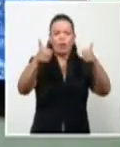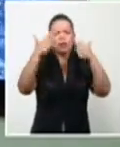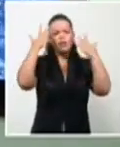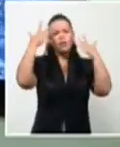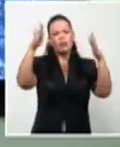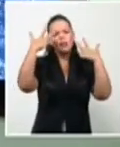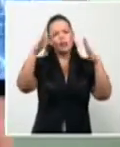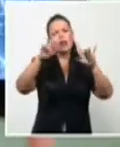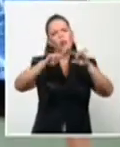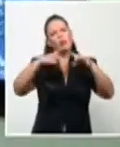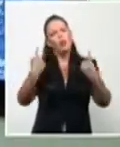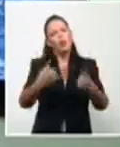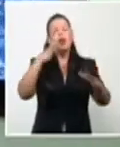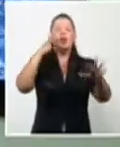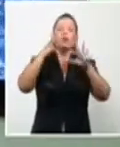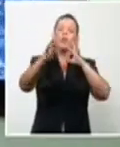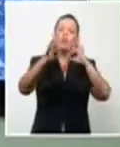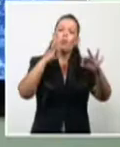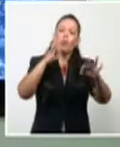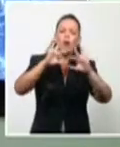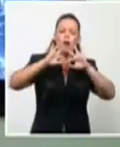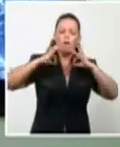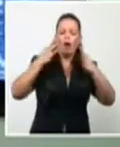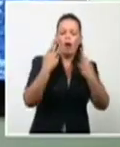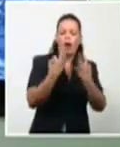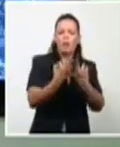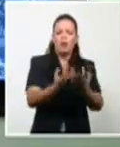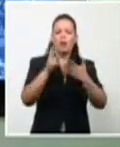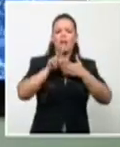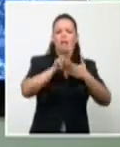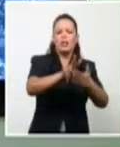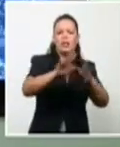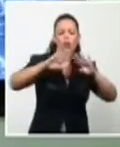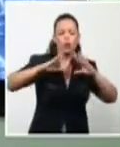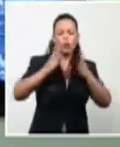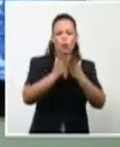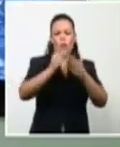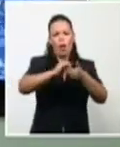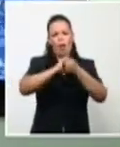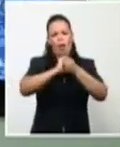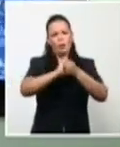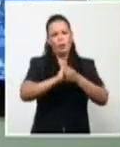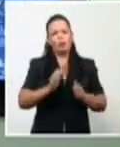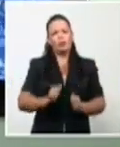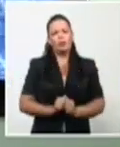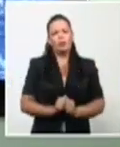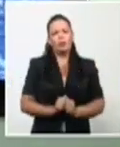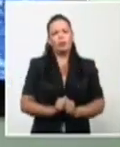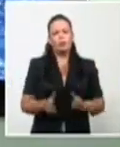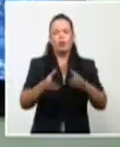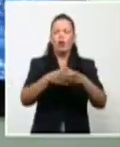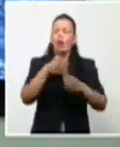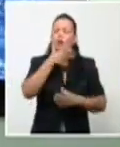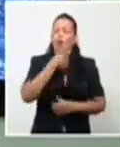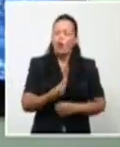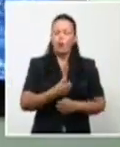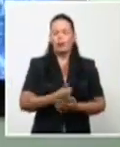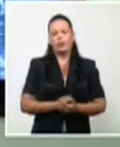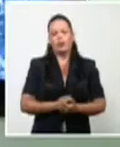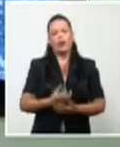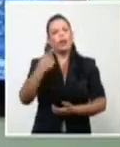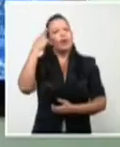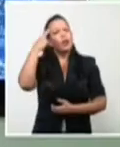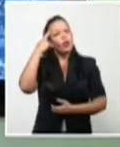a sus vecinos y protege a todos. Los jóvenes, recuerden que tienen padres, que tienen abuelos, que esta